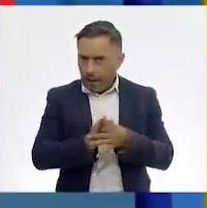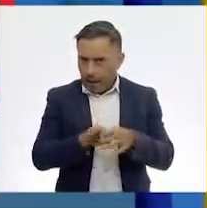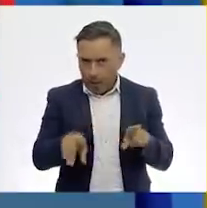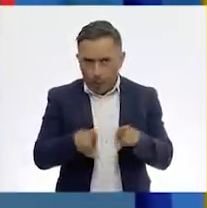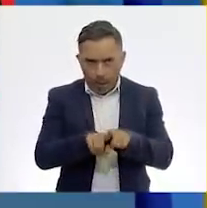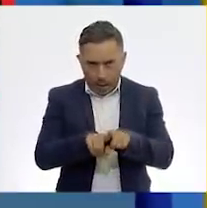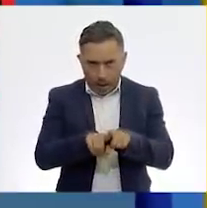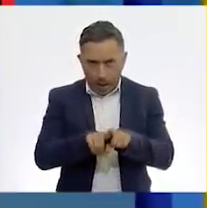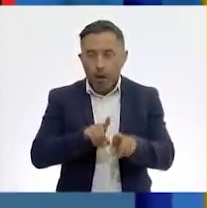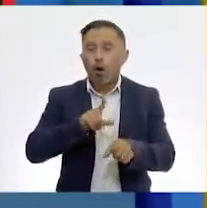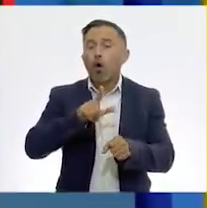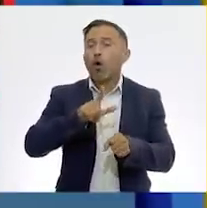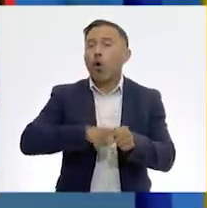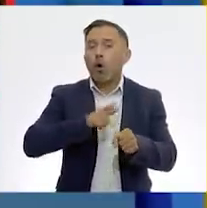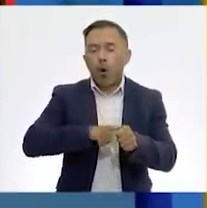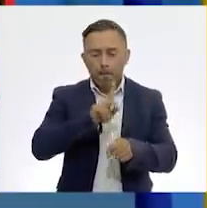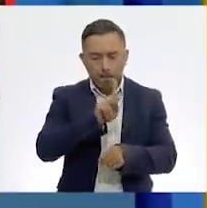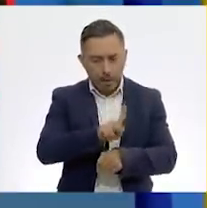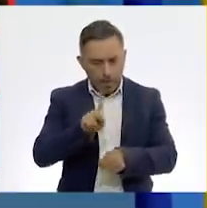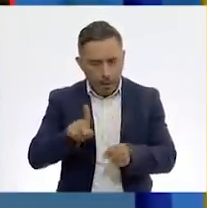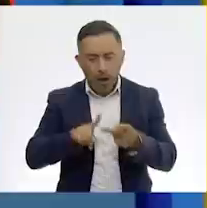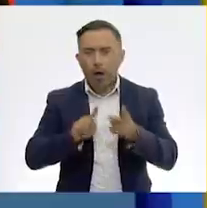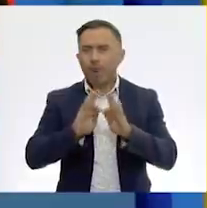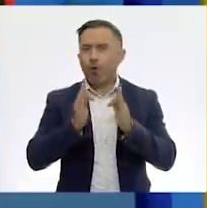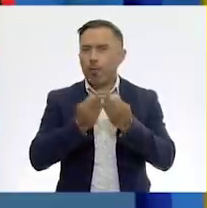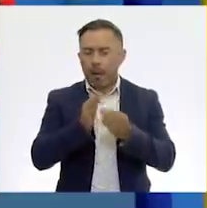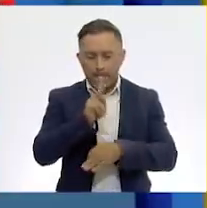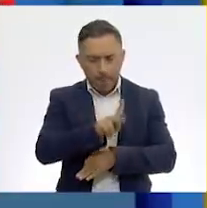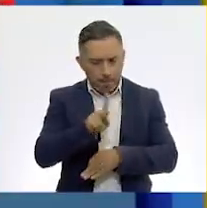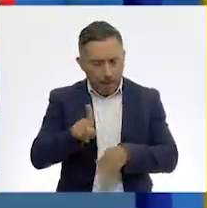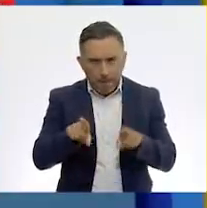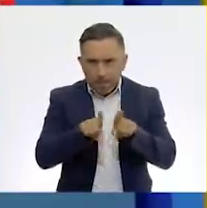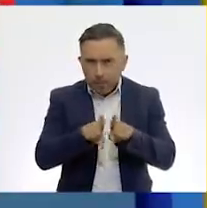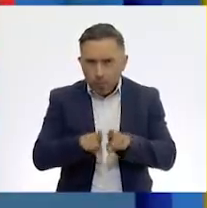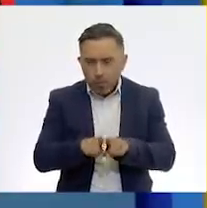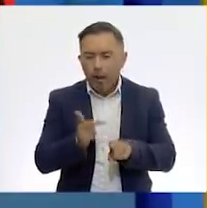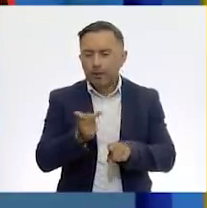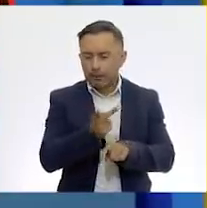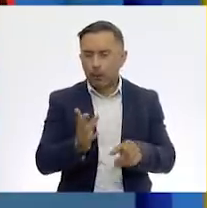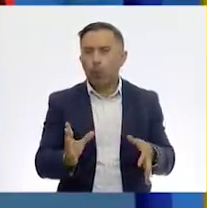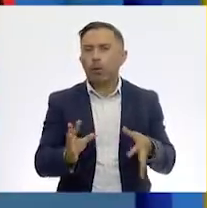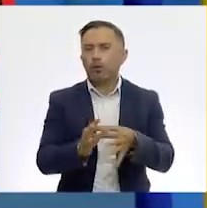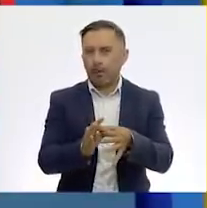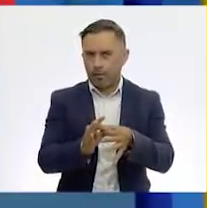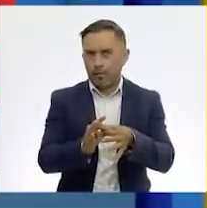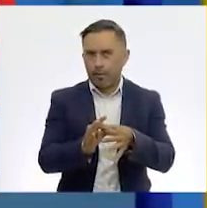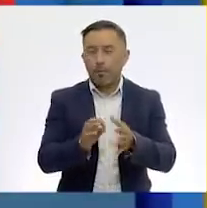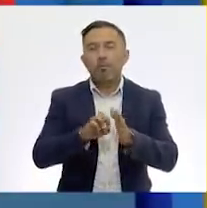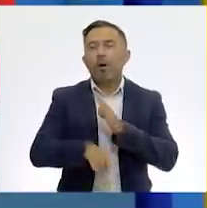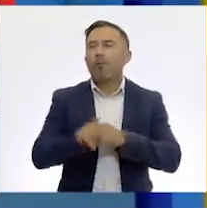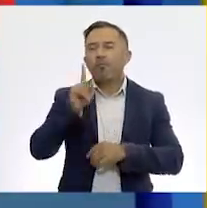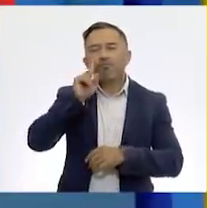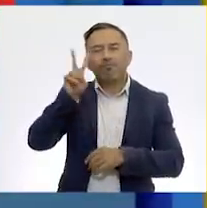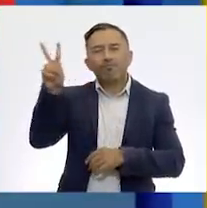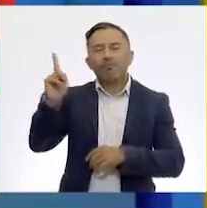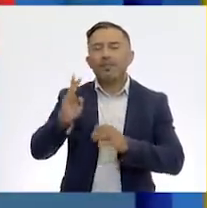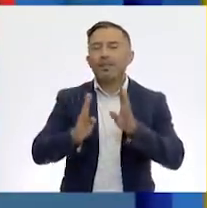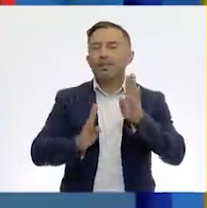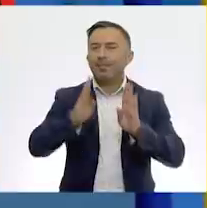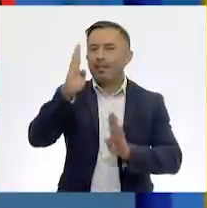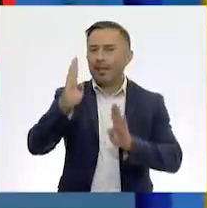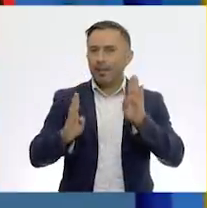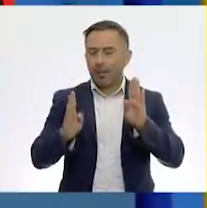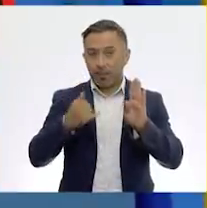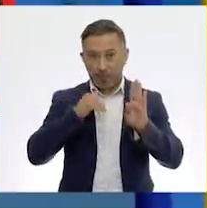del mismo color y de la misma forma, que al estar juntos nos hablan de una unidad. Ya que vimos las torres de satélites, aunque son